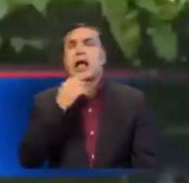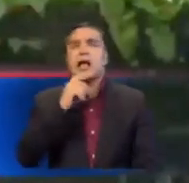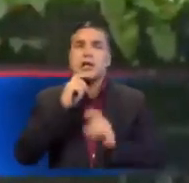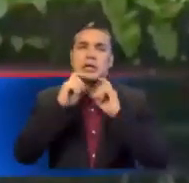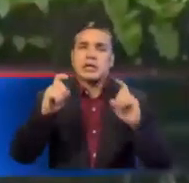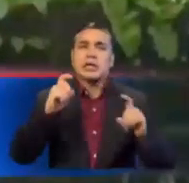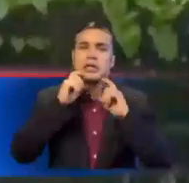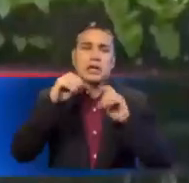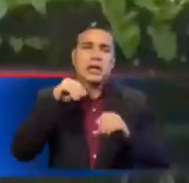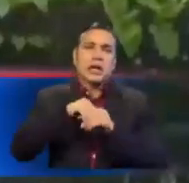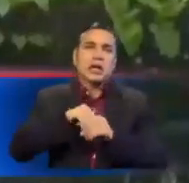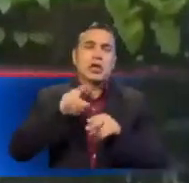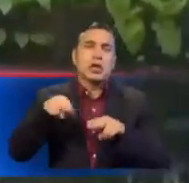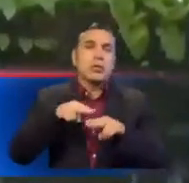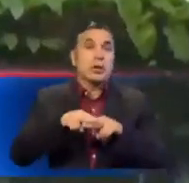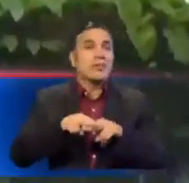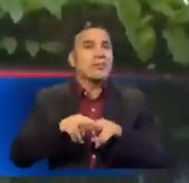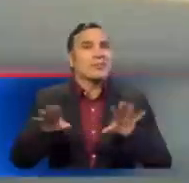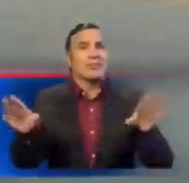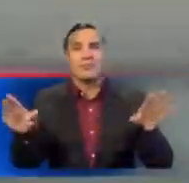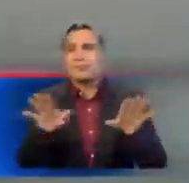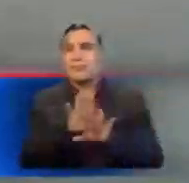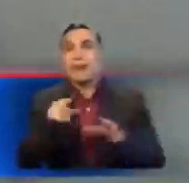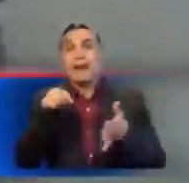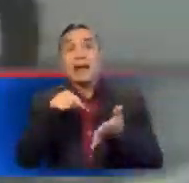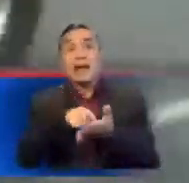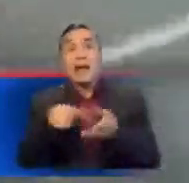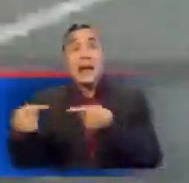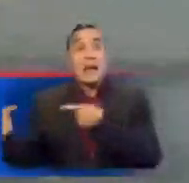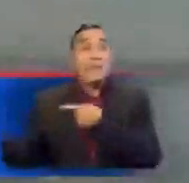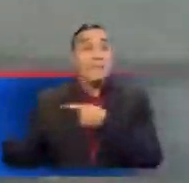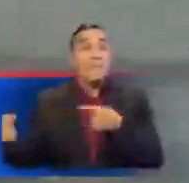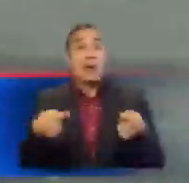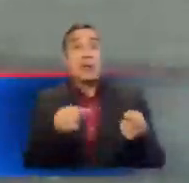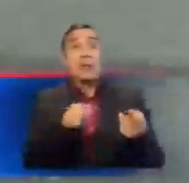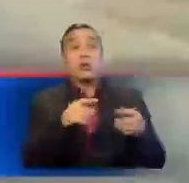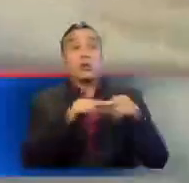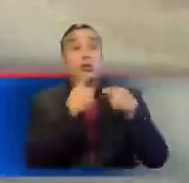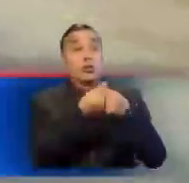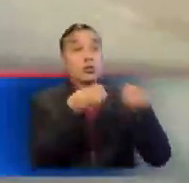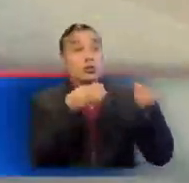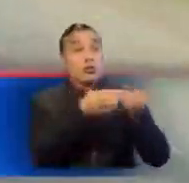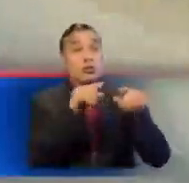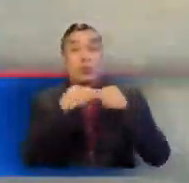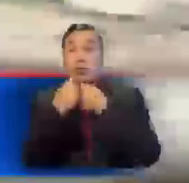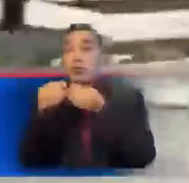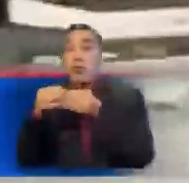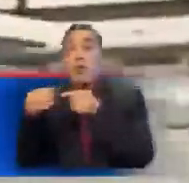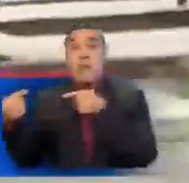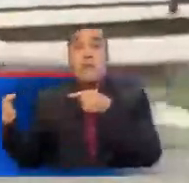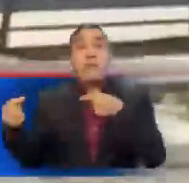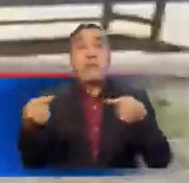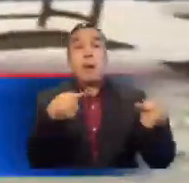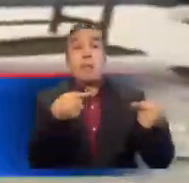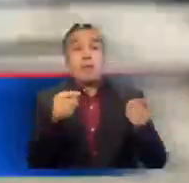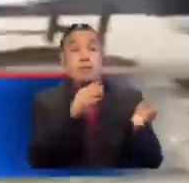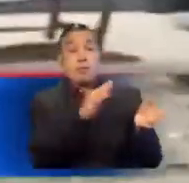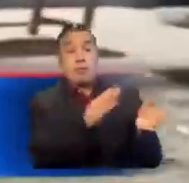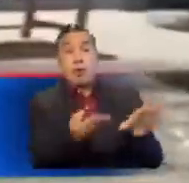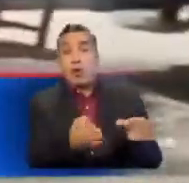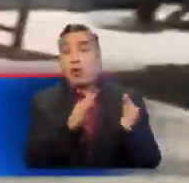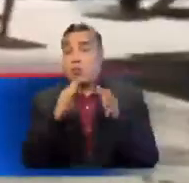protesta interna se convirtió en una ola de asesinatos entre ellos. Con el pasar de los minutos, en las redes